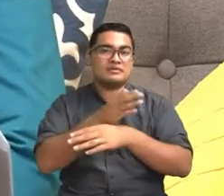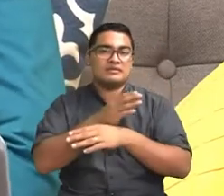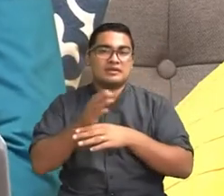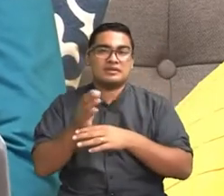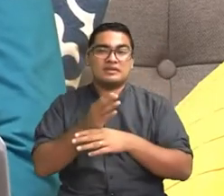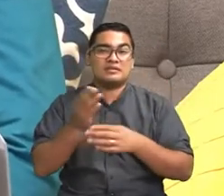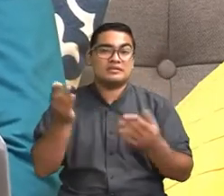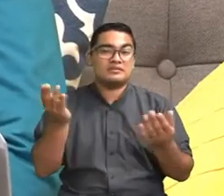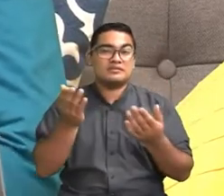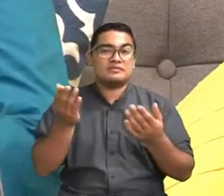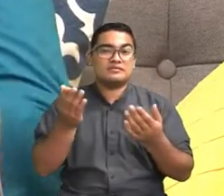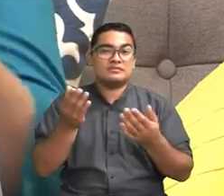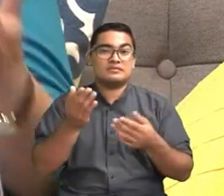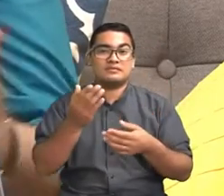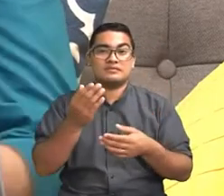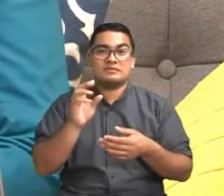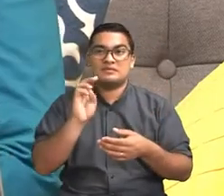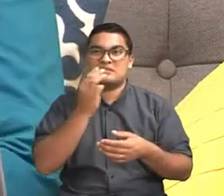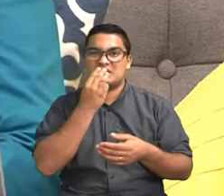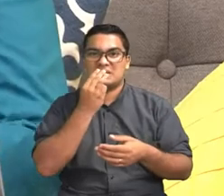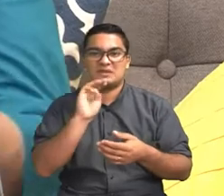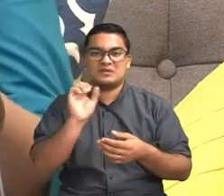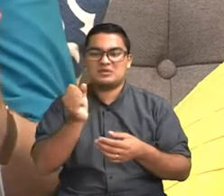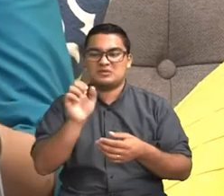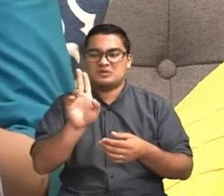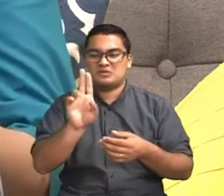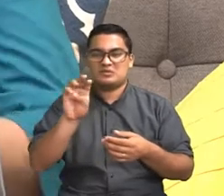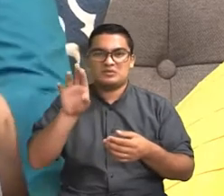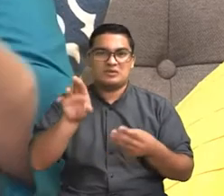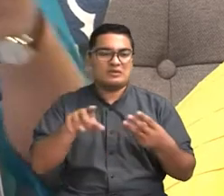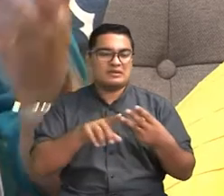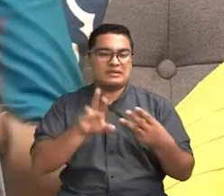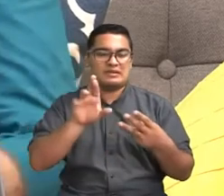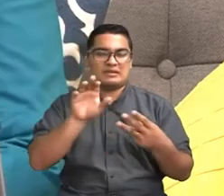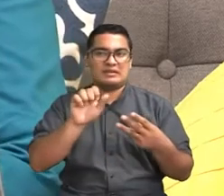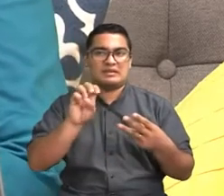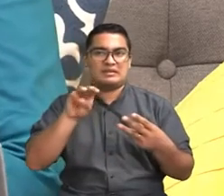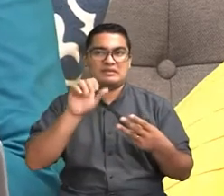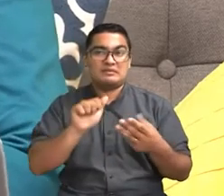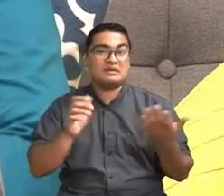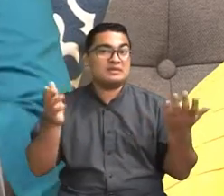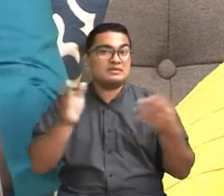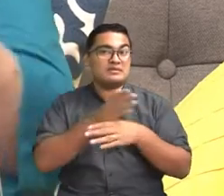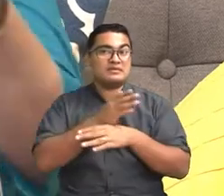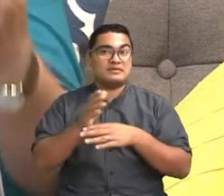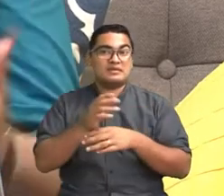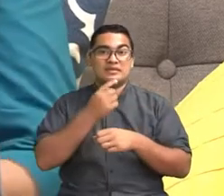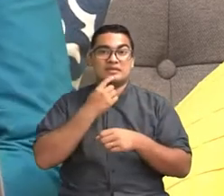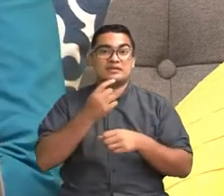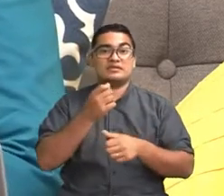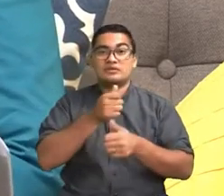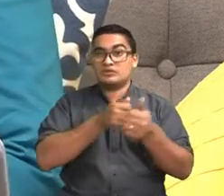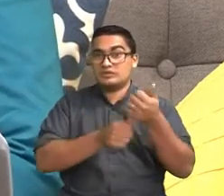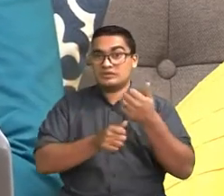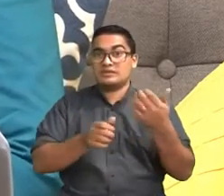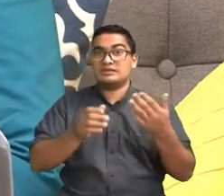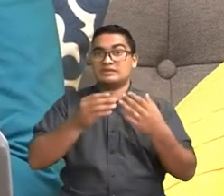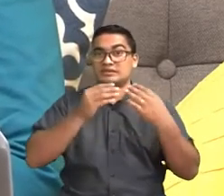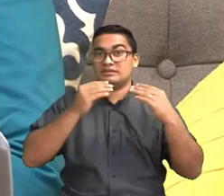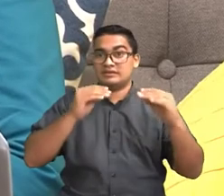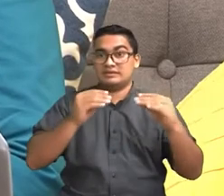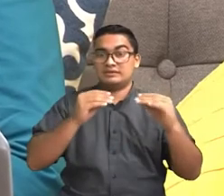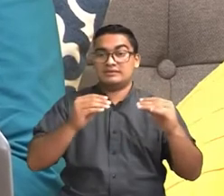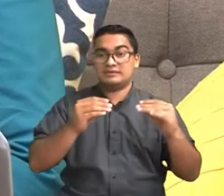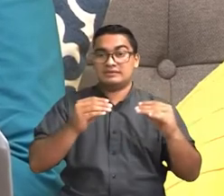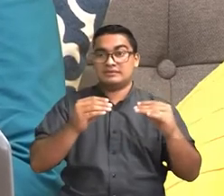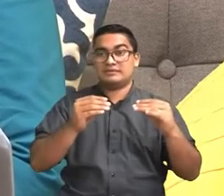multiétnica, digamos, existir el hecho de que exista ya un subsistema de educación, ¿sí?,